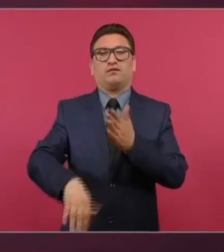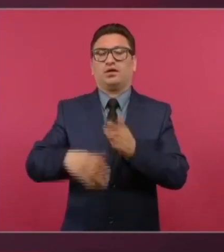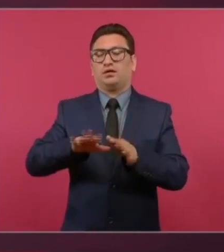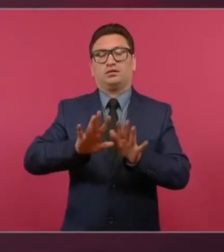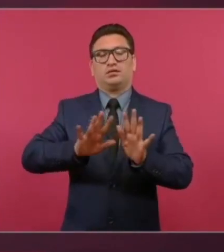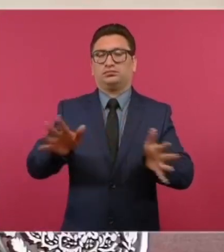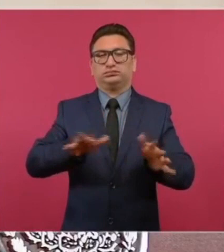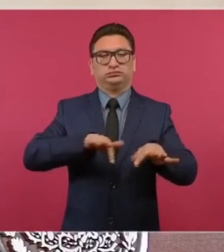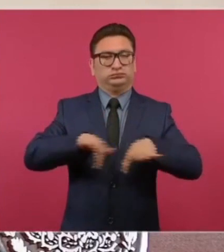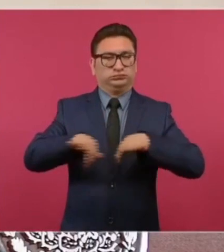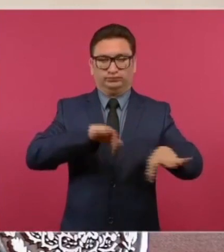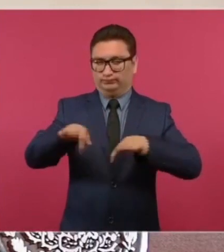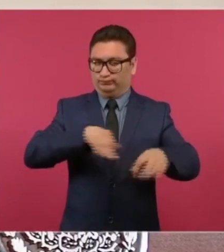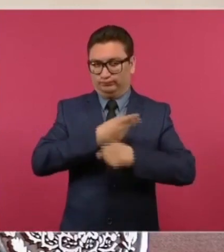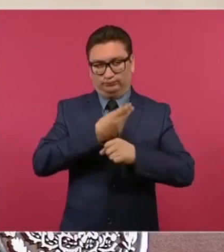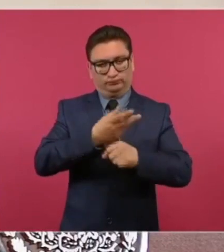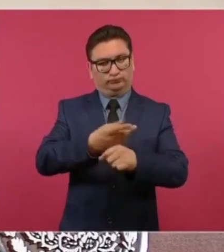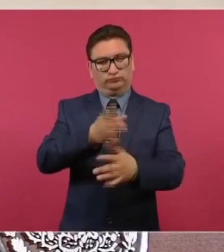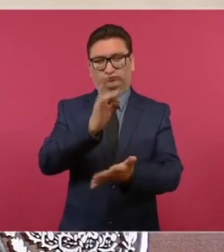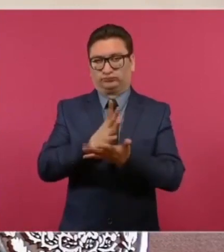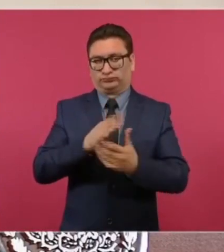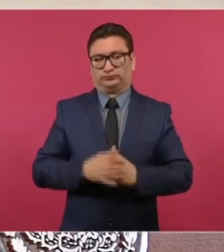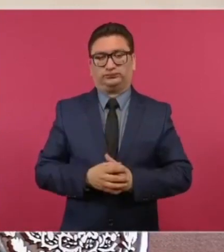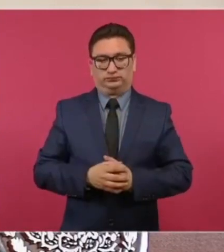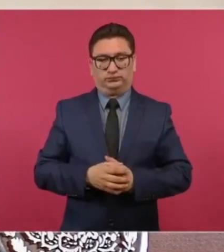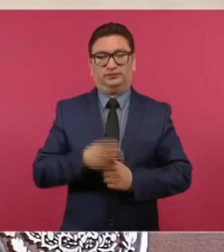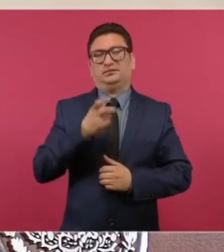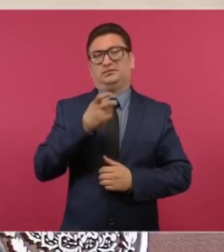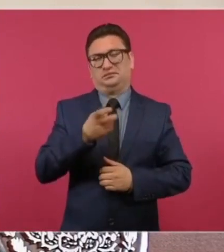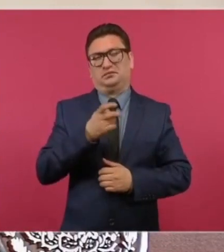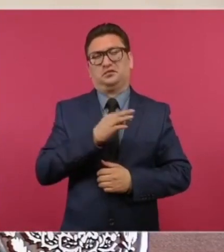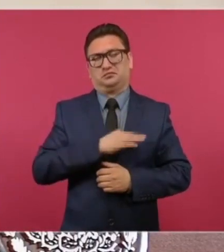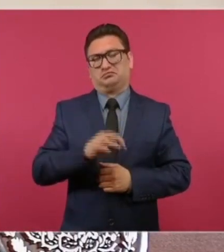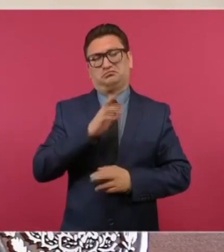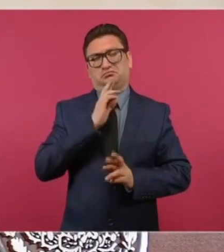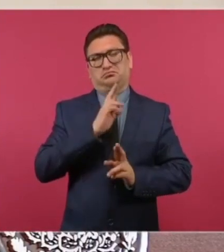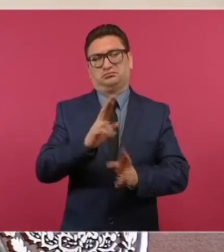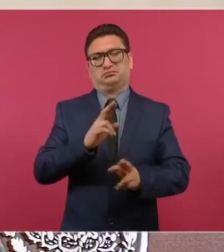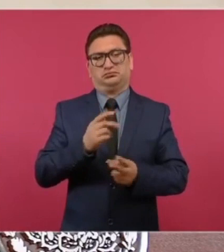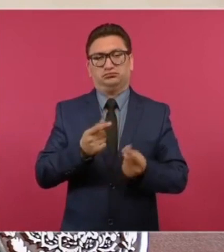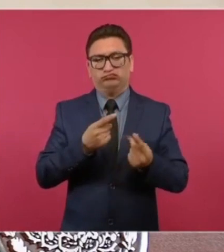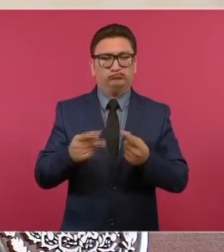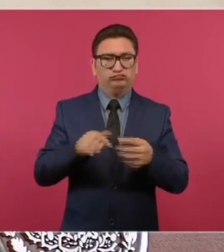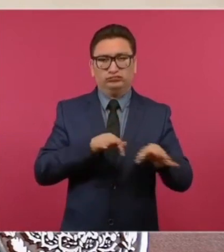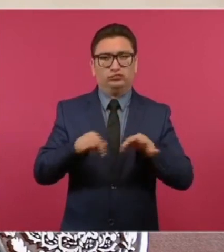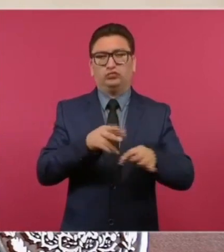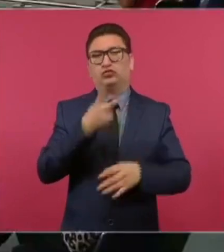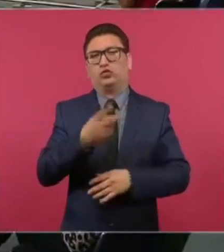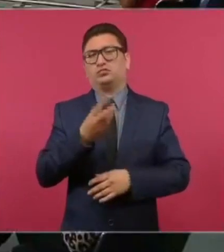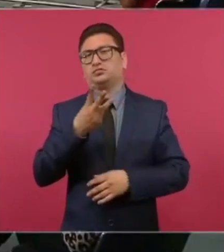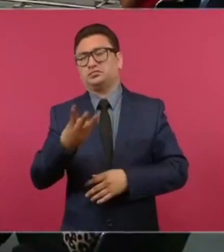trabajo. ¿Cómo la ves, güey? Y eso se resuelve. Periodista. Con 2-3 turnos.